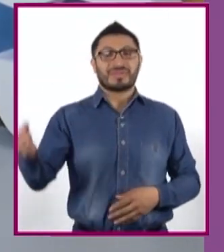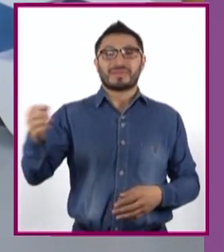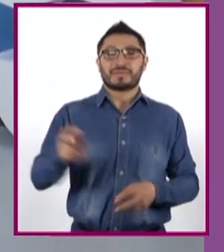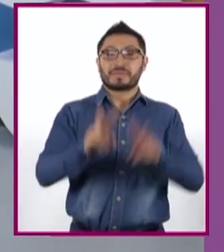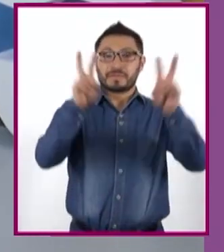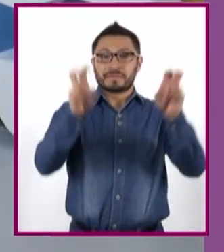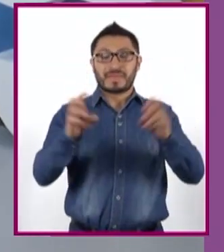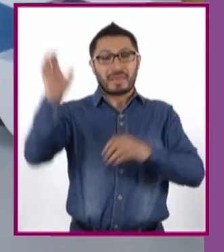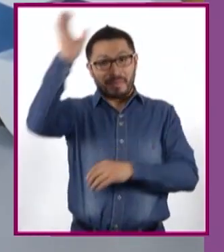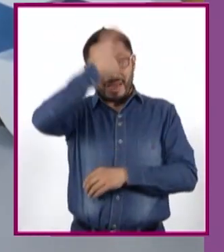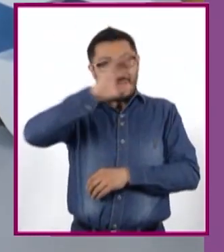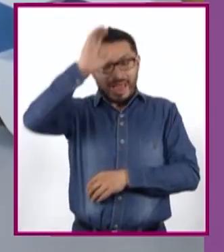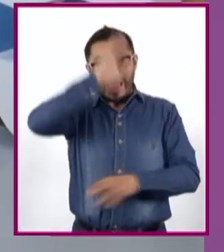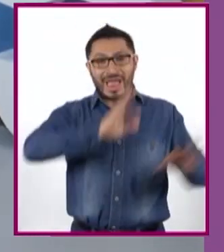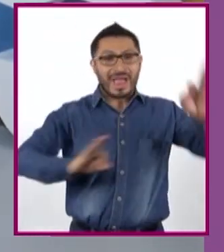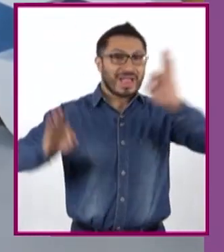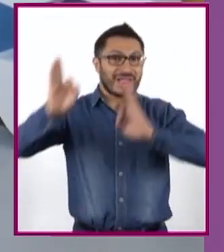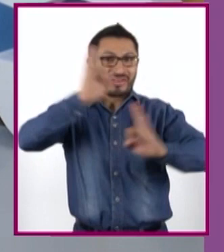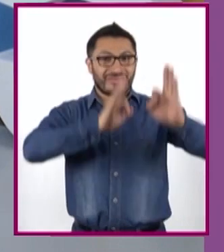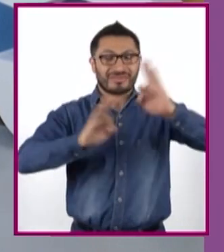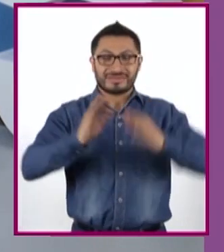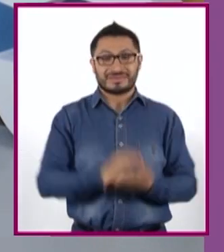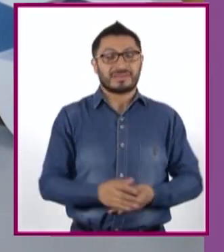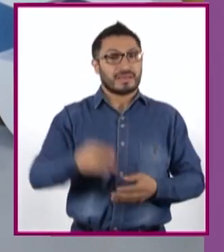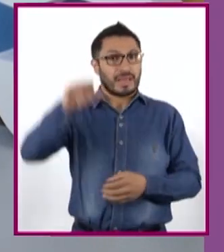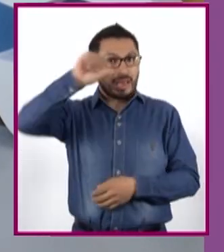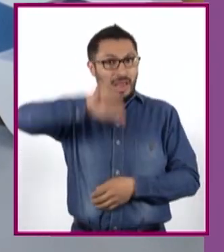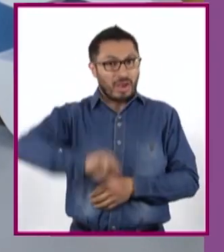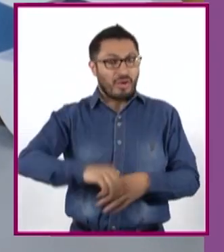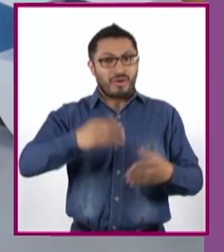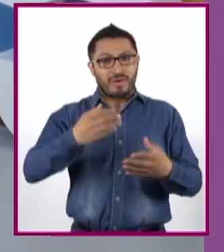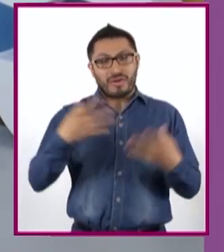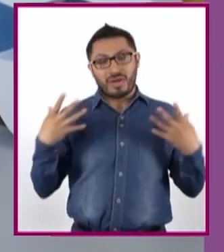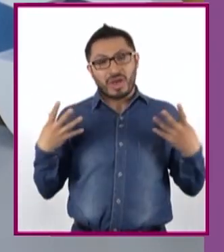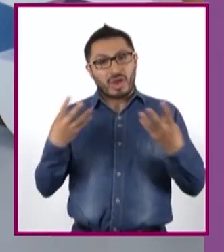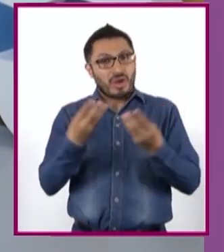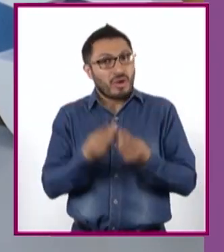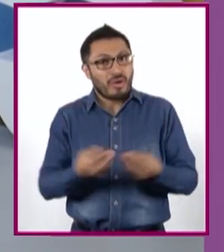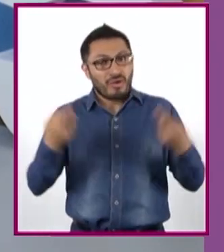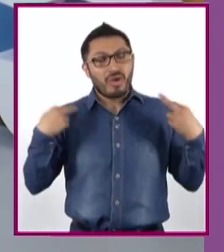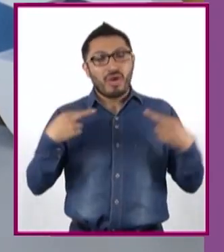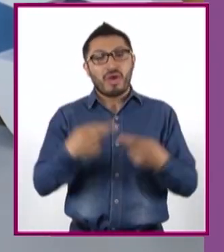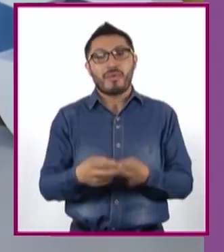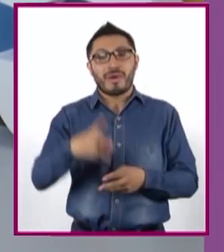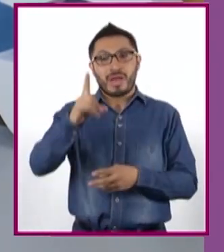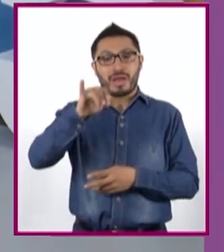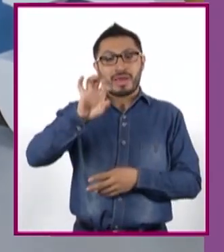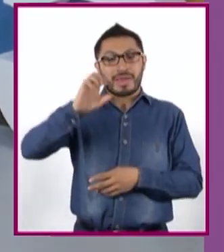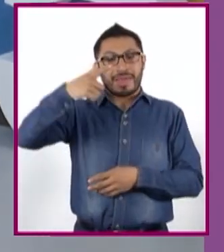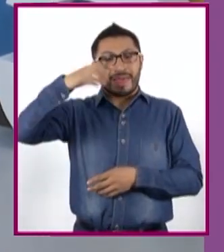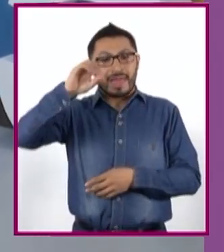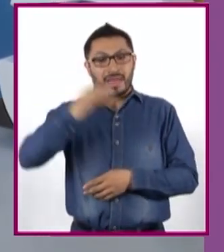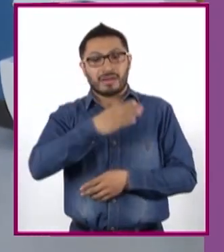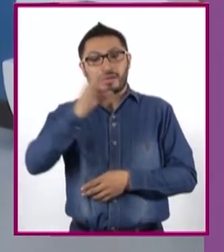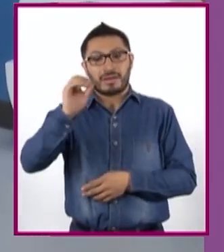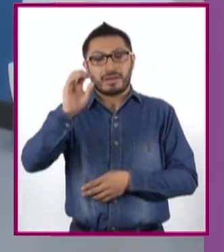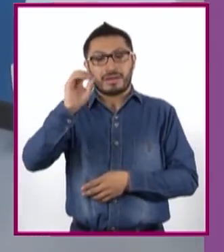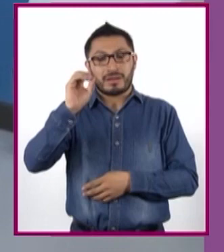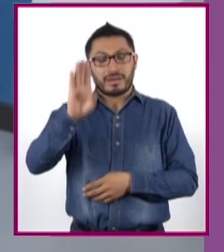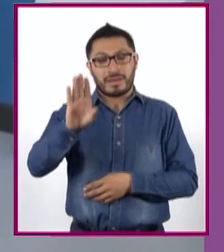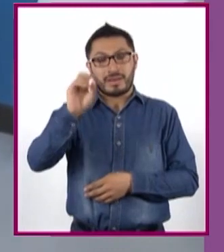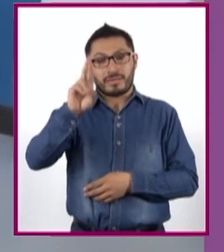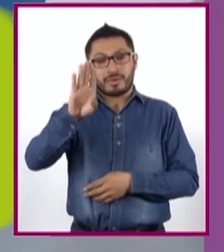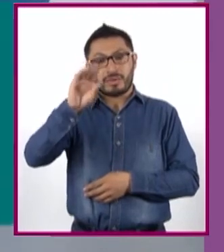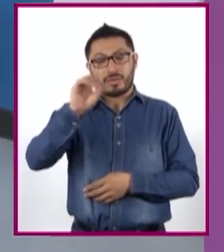de Ciencias Física. En esta ocasión estará con nosotros el maestro Diego Borbolla. Bienvenido,